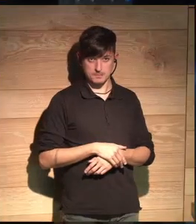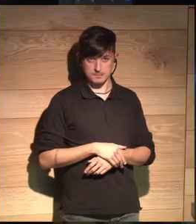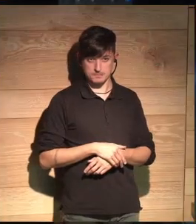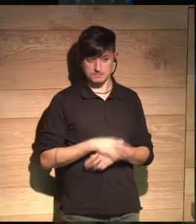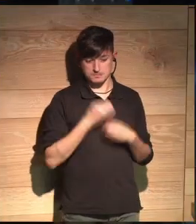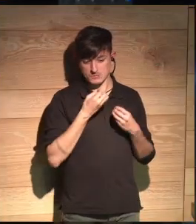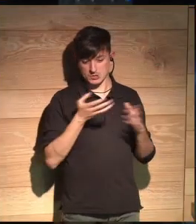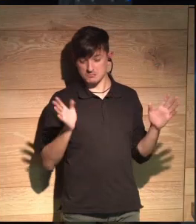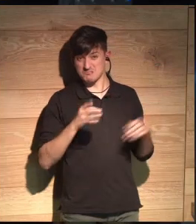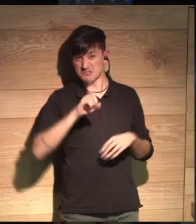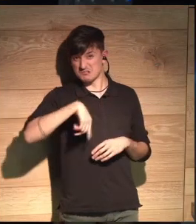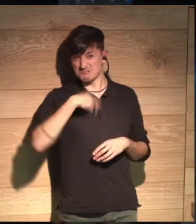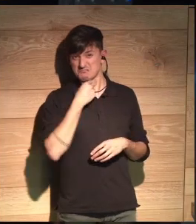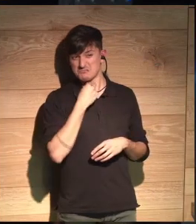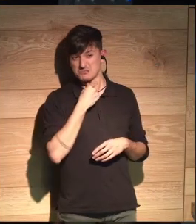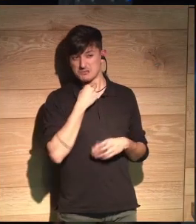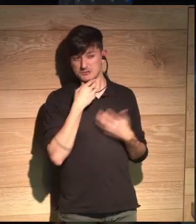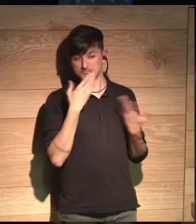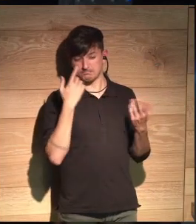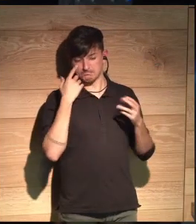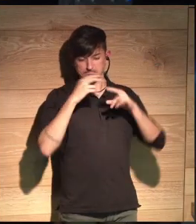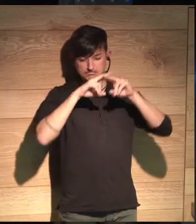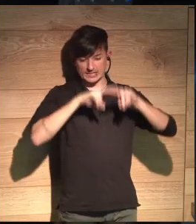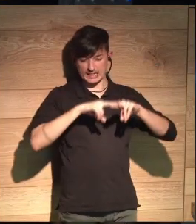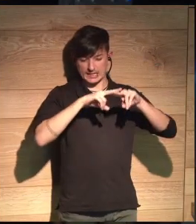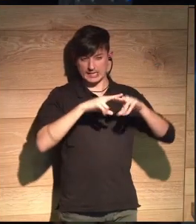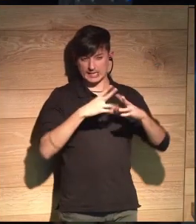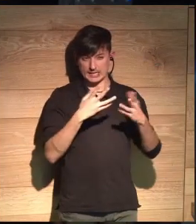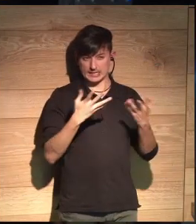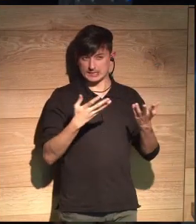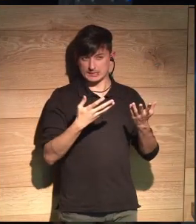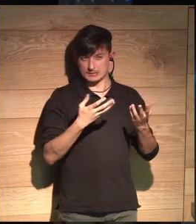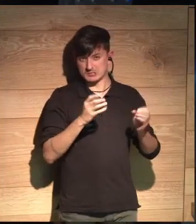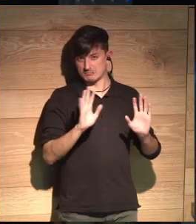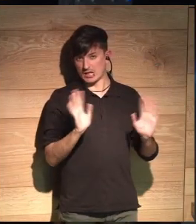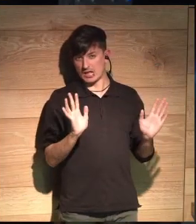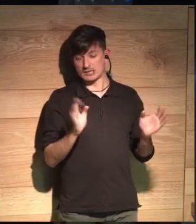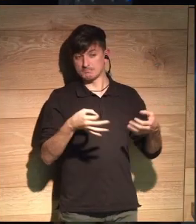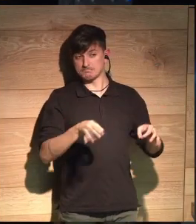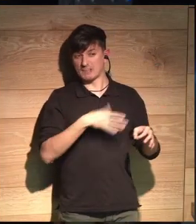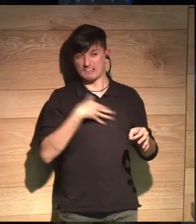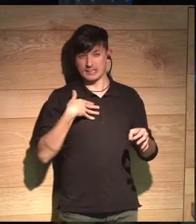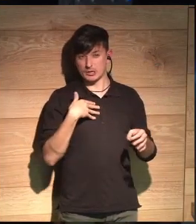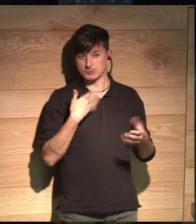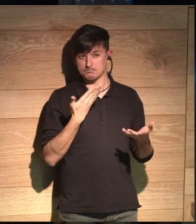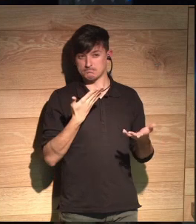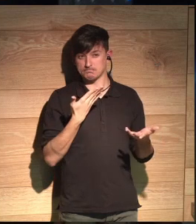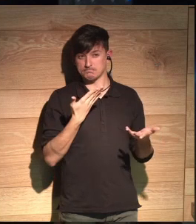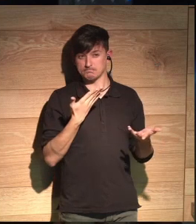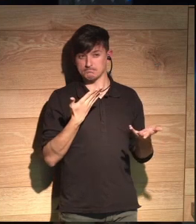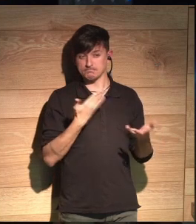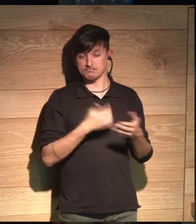y bueno como también nos gusta analizar bueno simplemente me gustaría